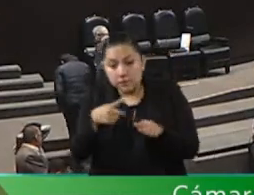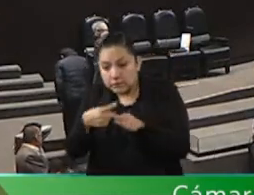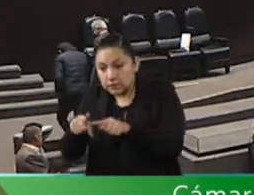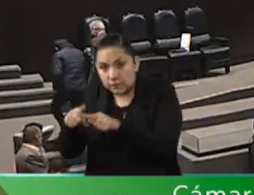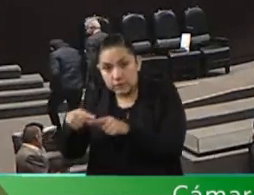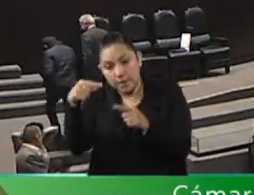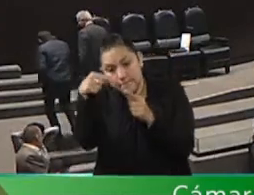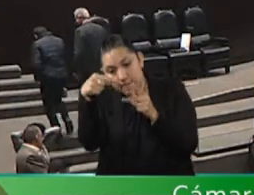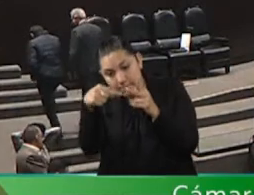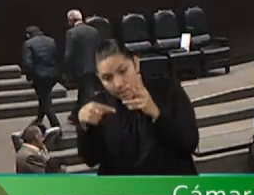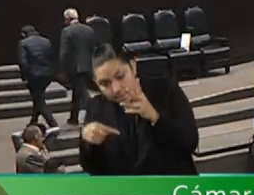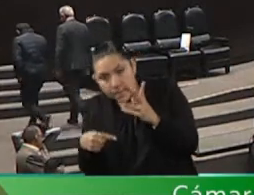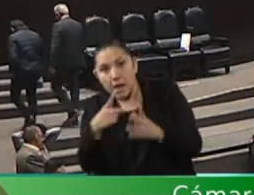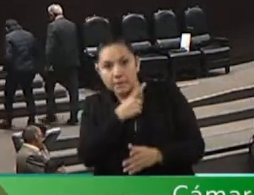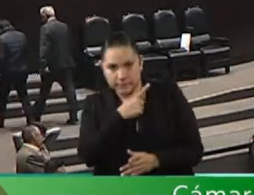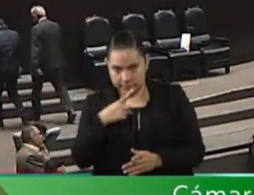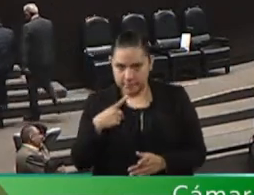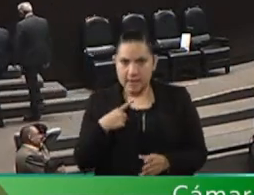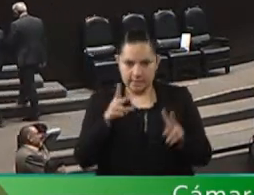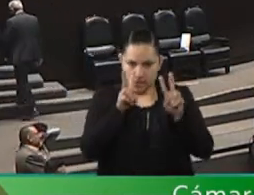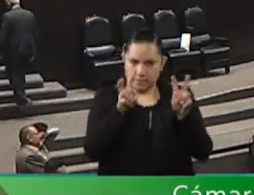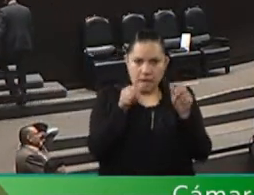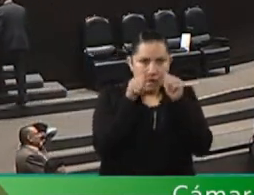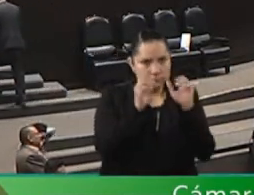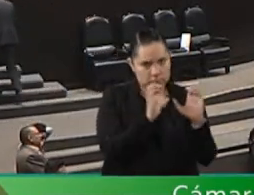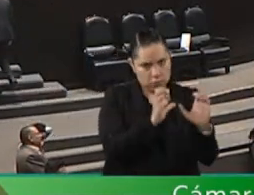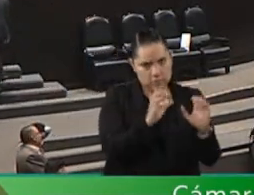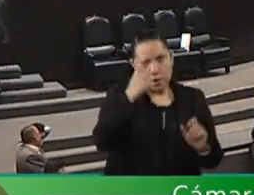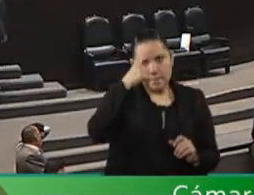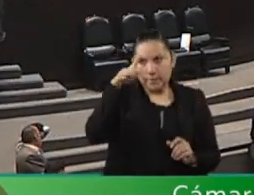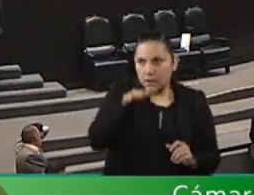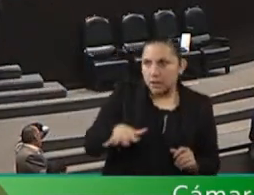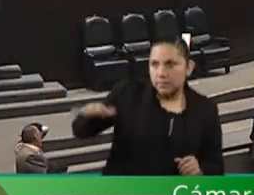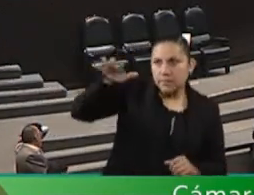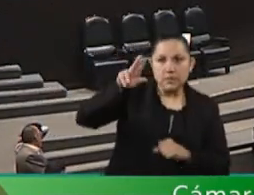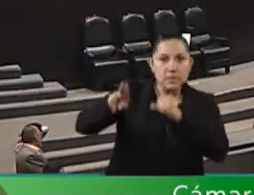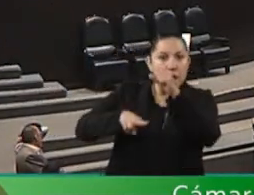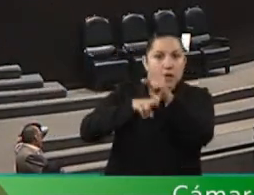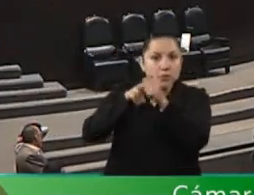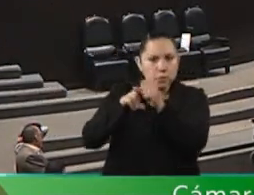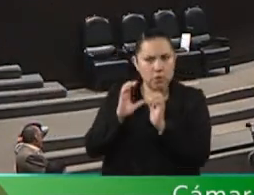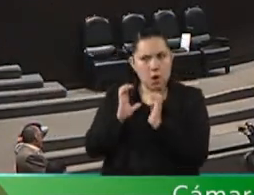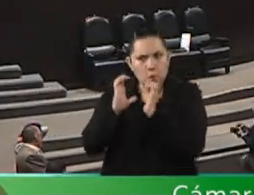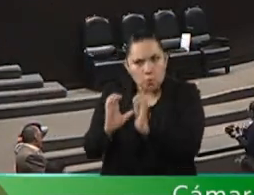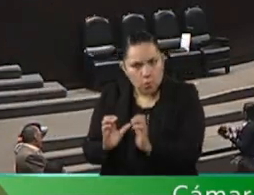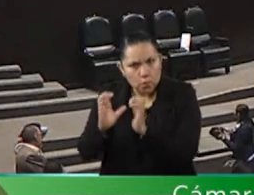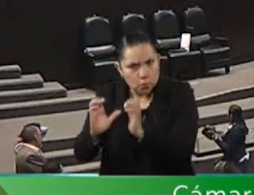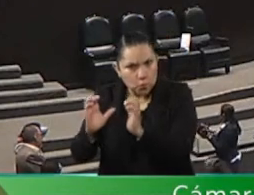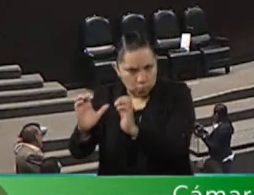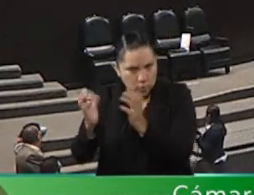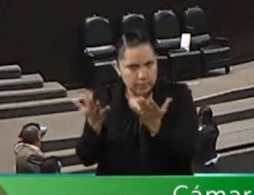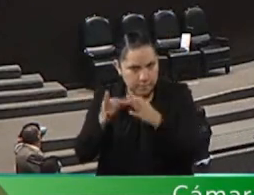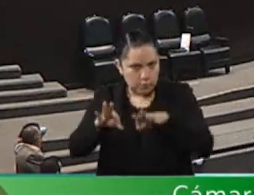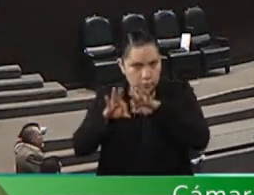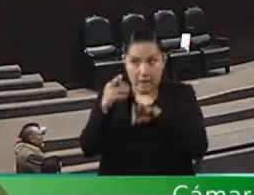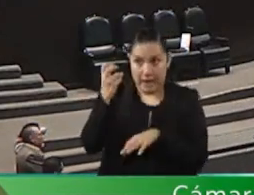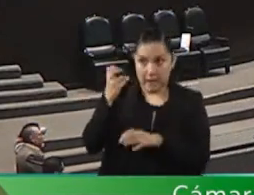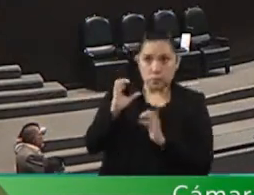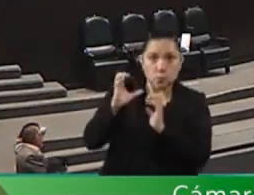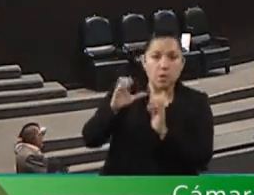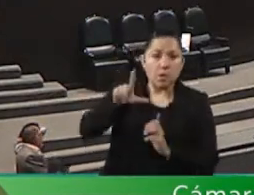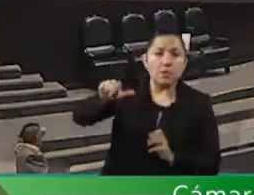para la sustentabilidad, porque el cuidado de nuestro planeta es un asunto impostergable. Concluya, diputada. Es cuanto.